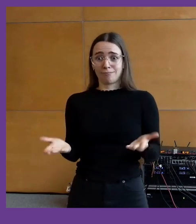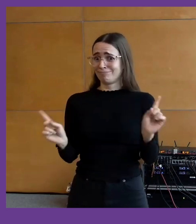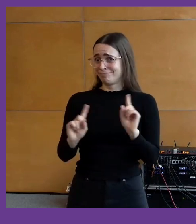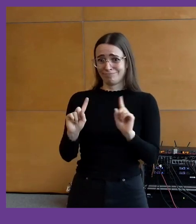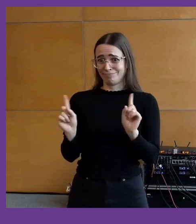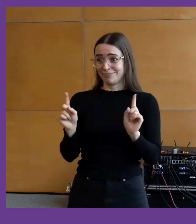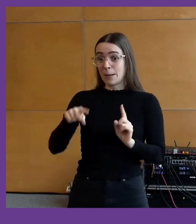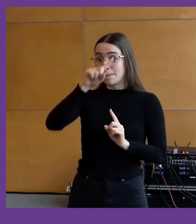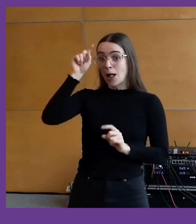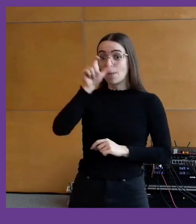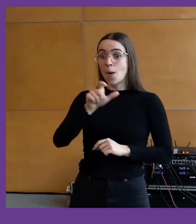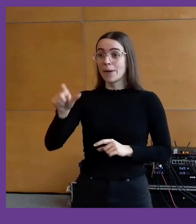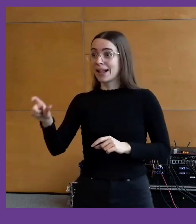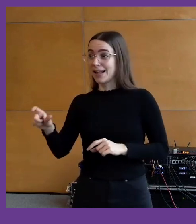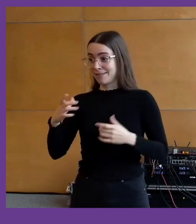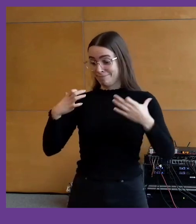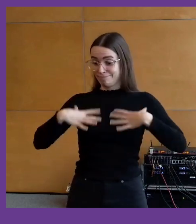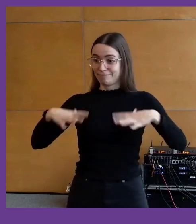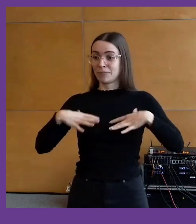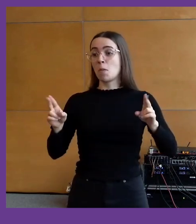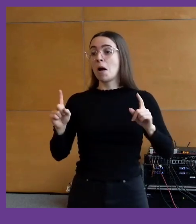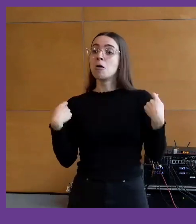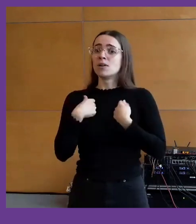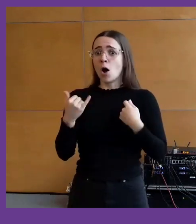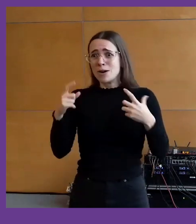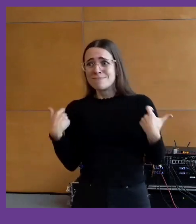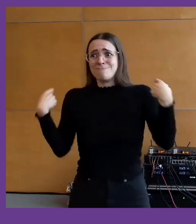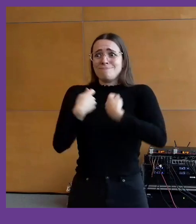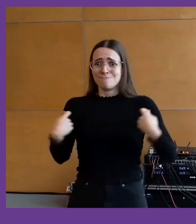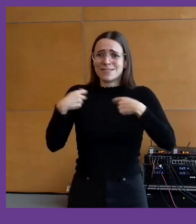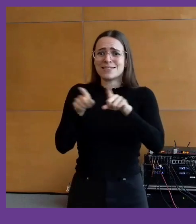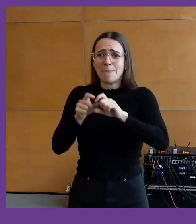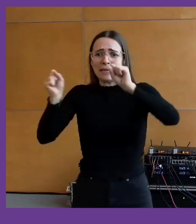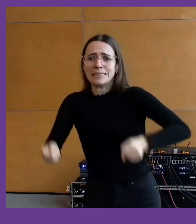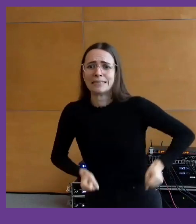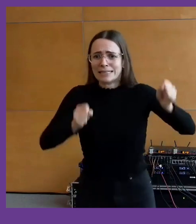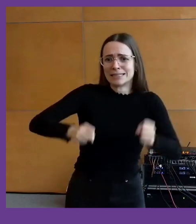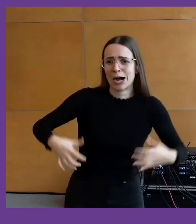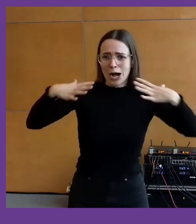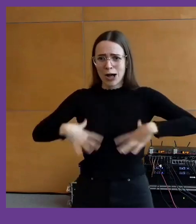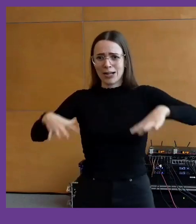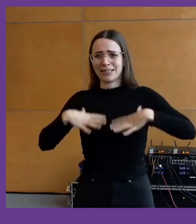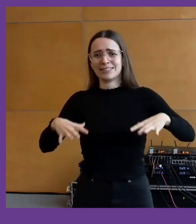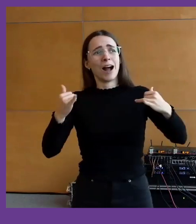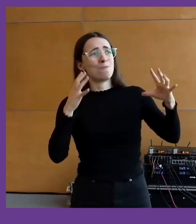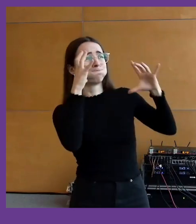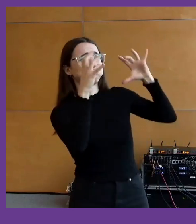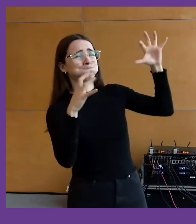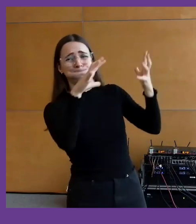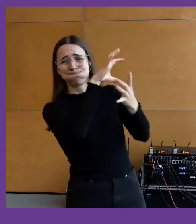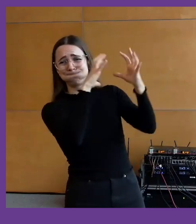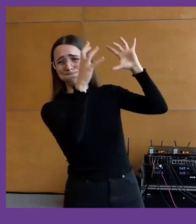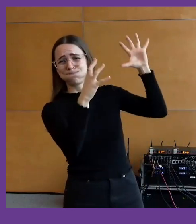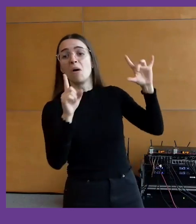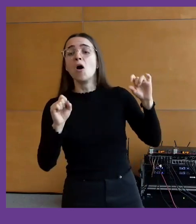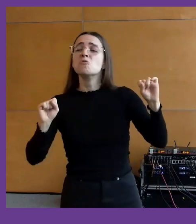no es el día más frío del año. Entonces, en cuanto a esto, podemos estar tranquilos. Tenemos un gran avance